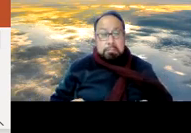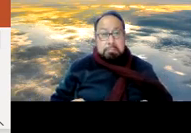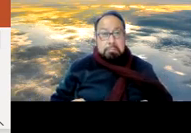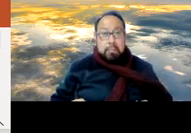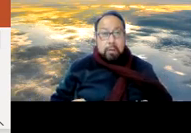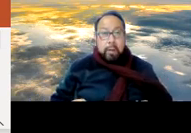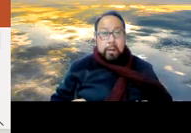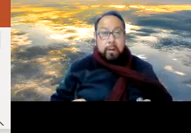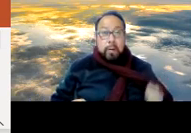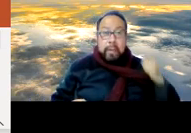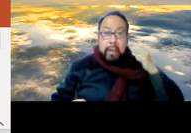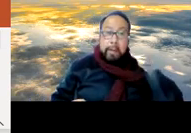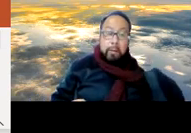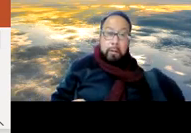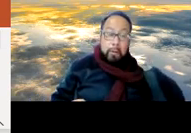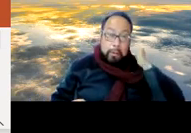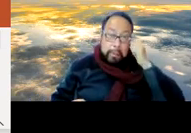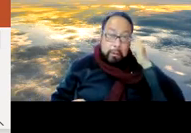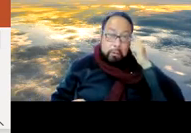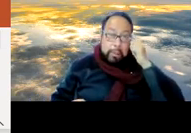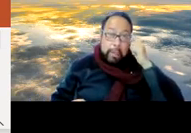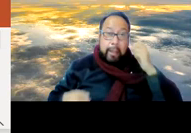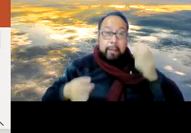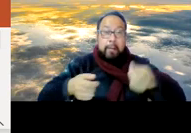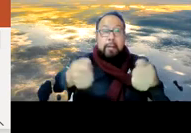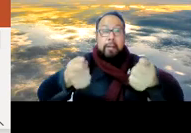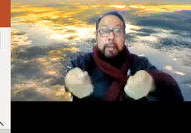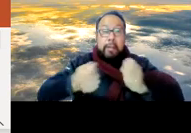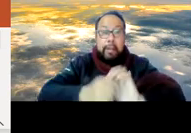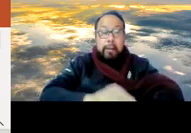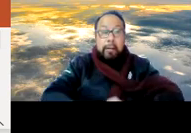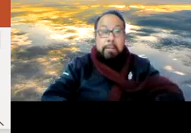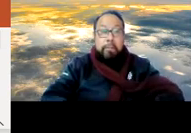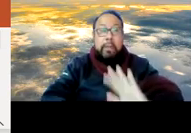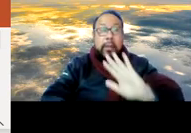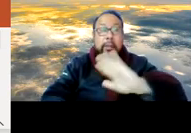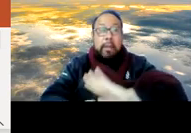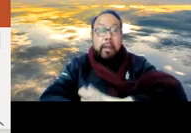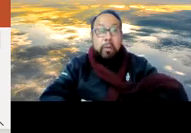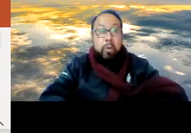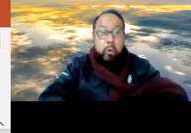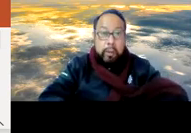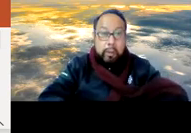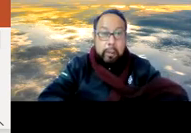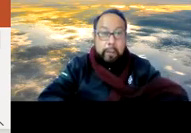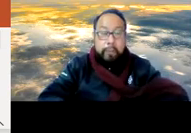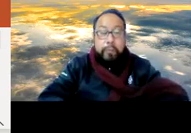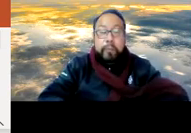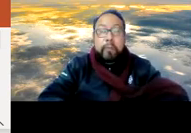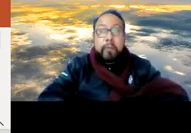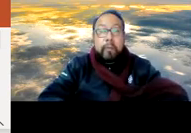asistir, cuando se acaban los coloquios, les dan su entrega de material y ahí les entregan